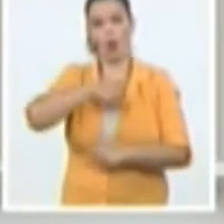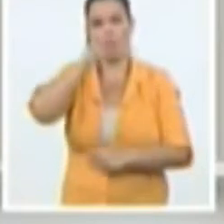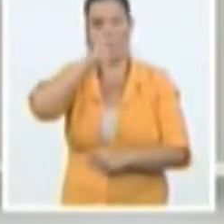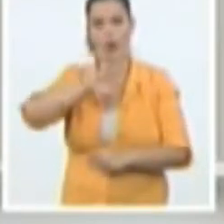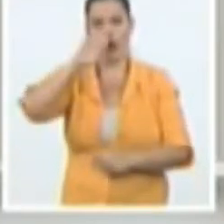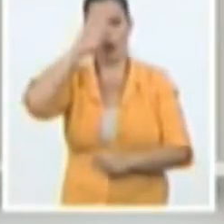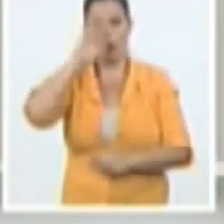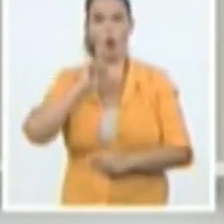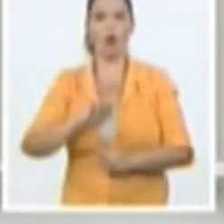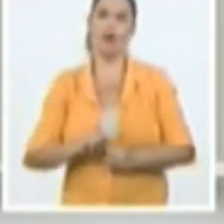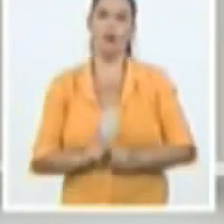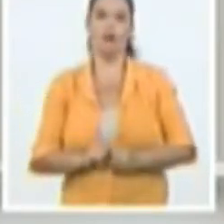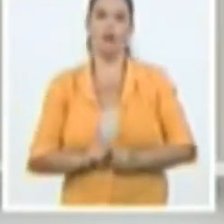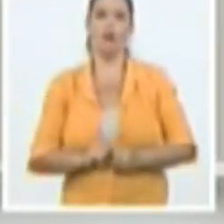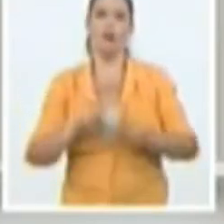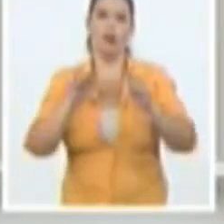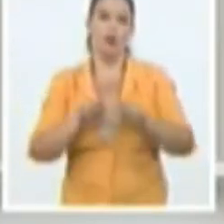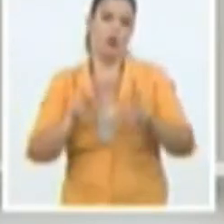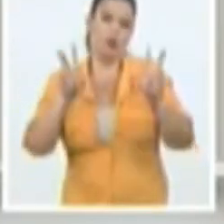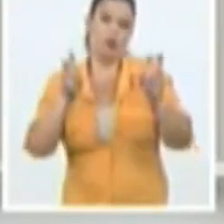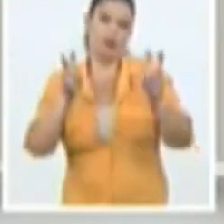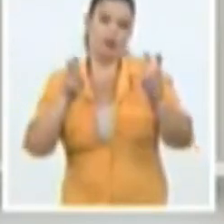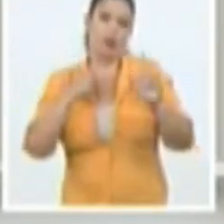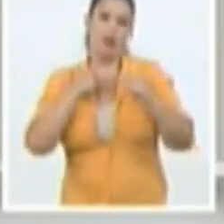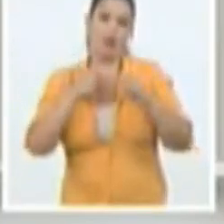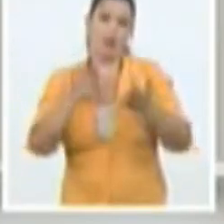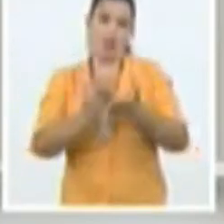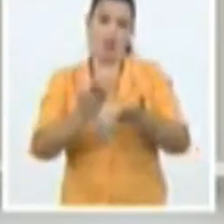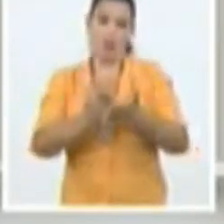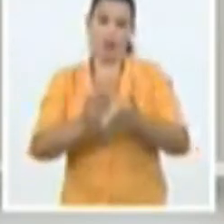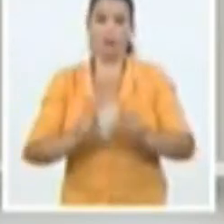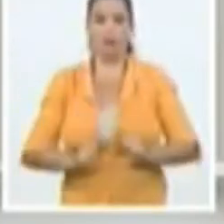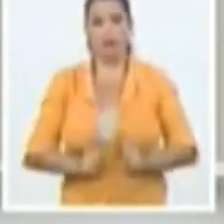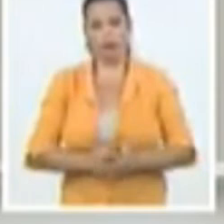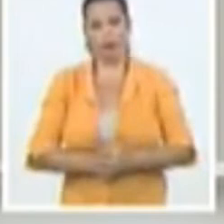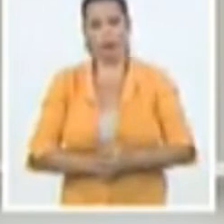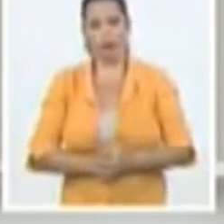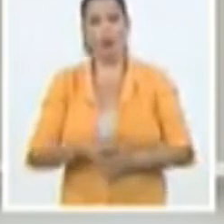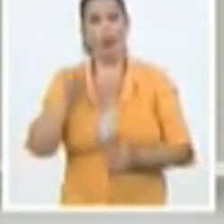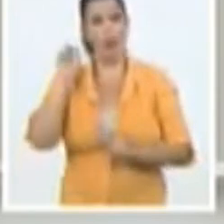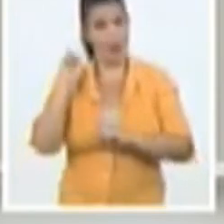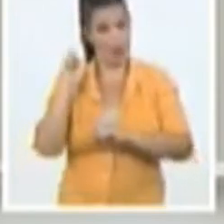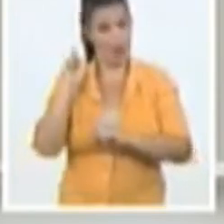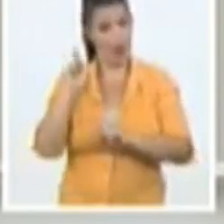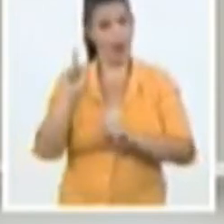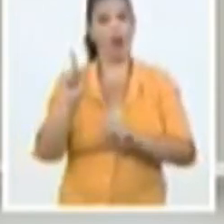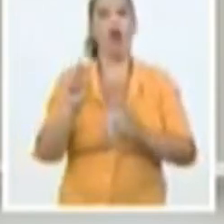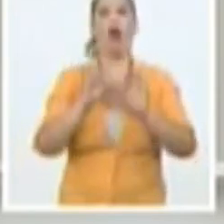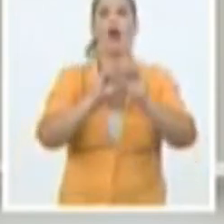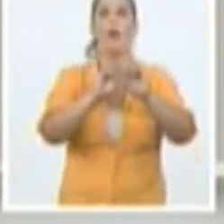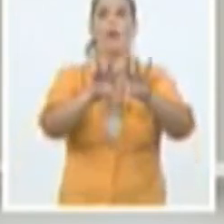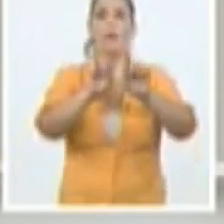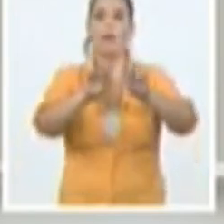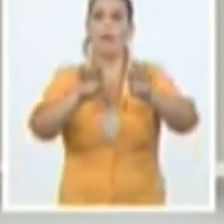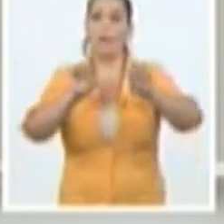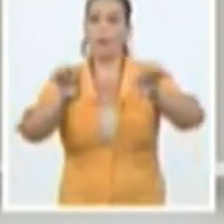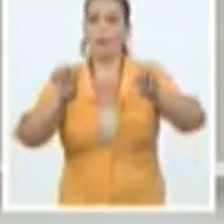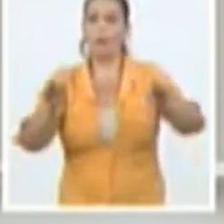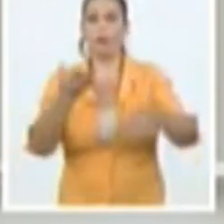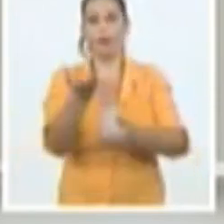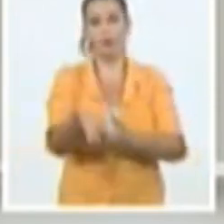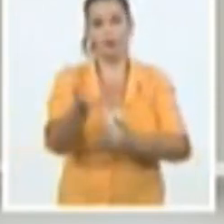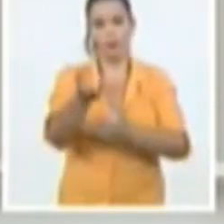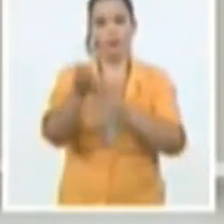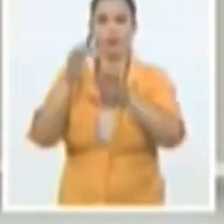perfil académico con uno de los promotores de la marcha supuestamente pacífica. Ahí